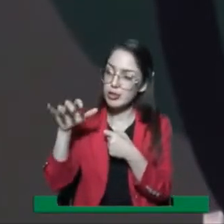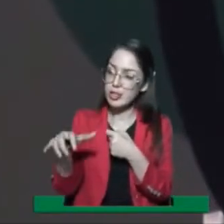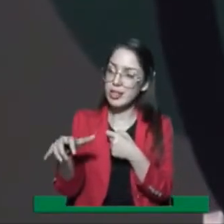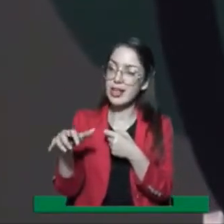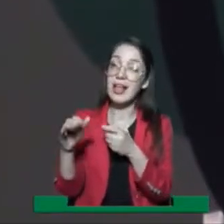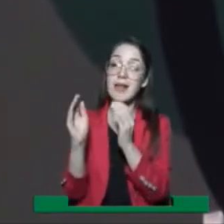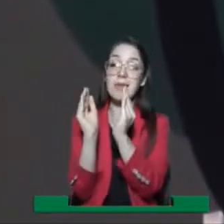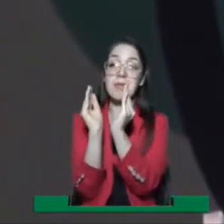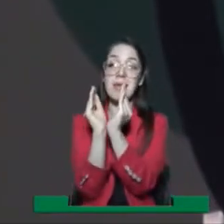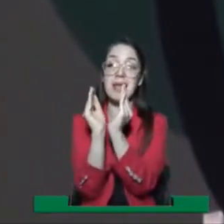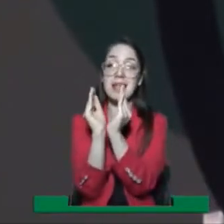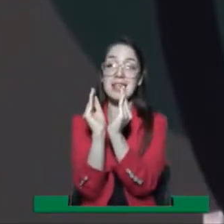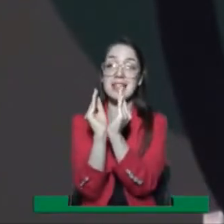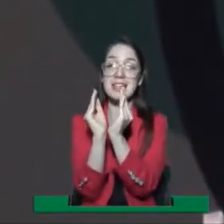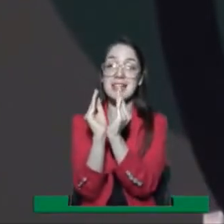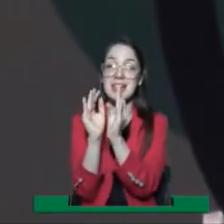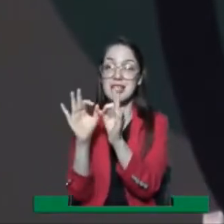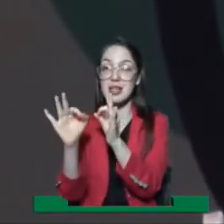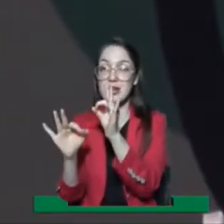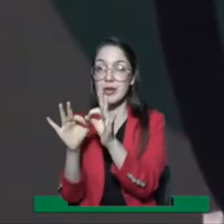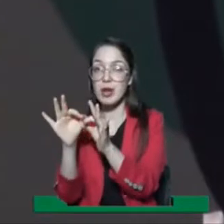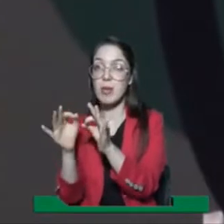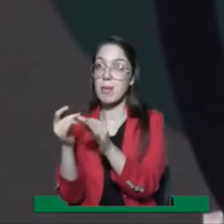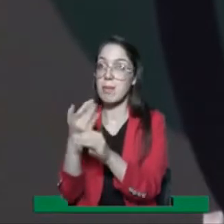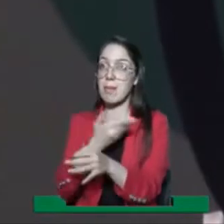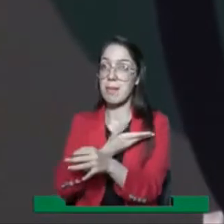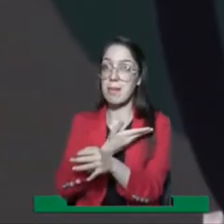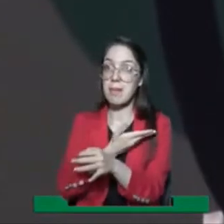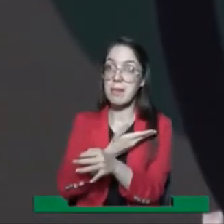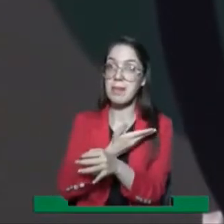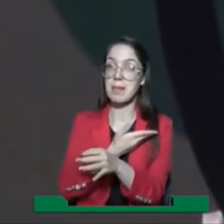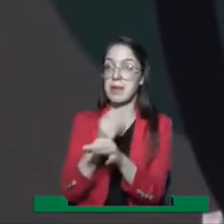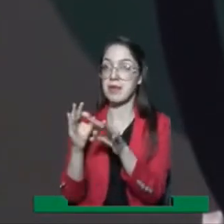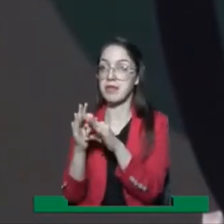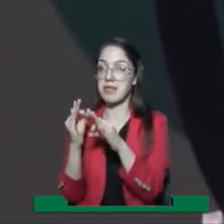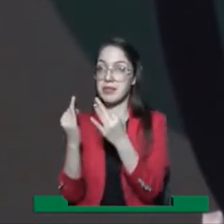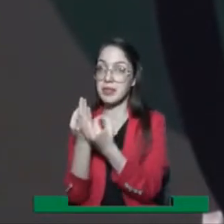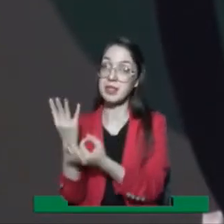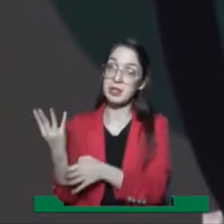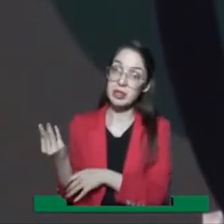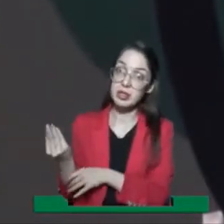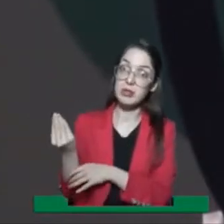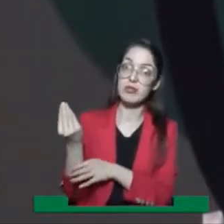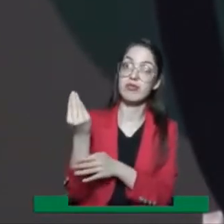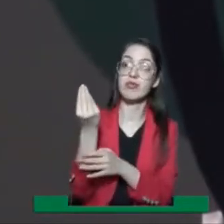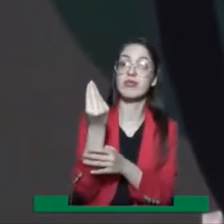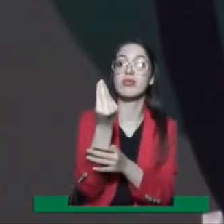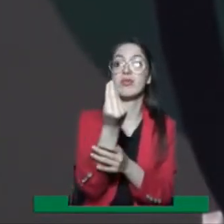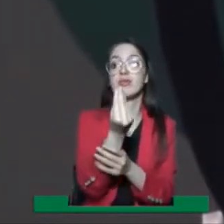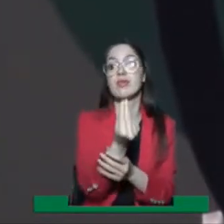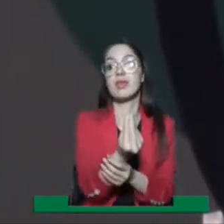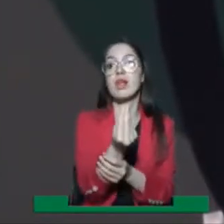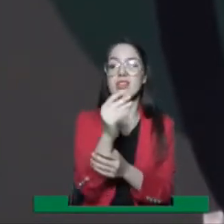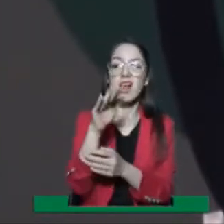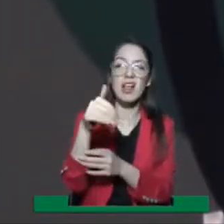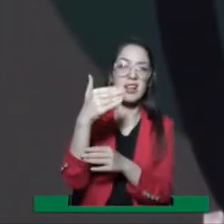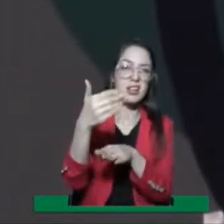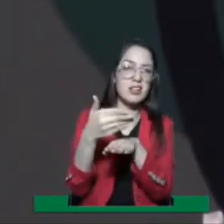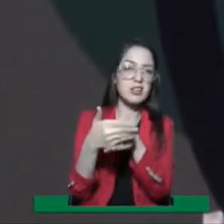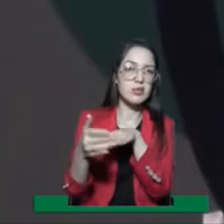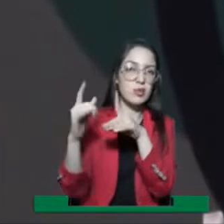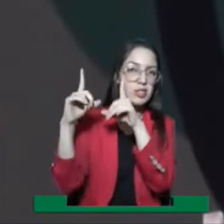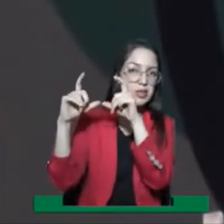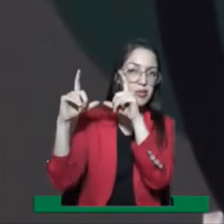en los municipios con sus madres con sus familiares y de pronto vamos a ver unas imágenes más